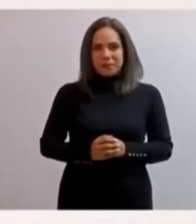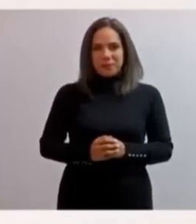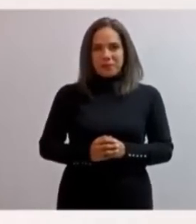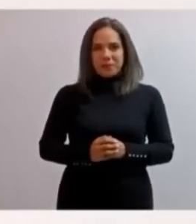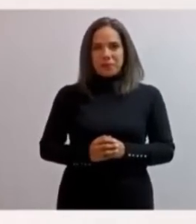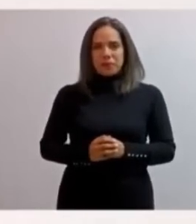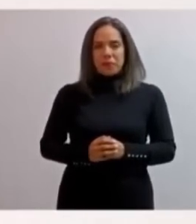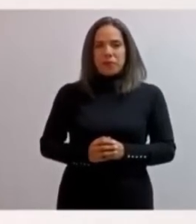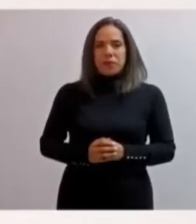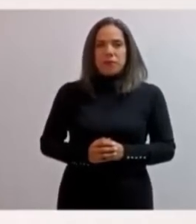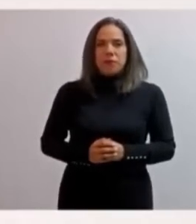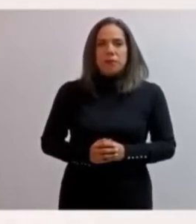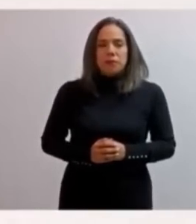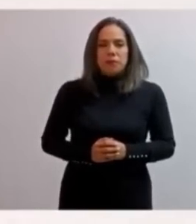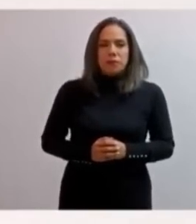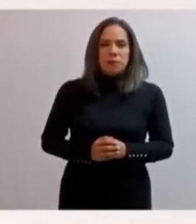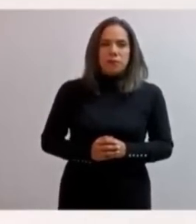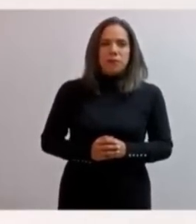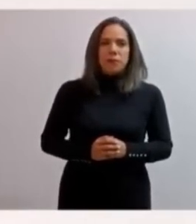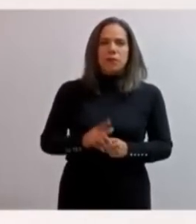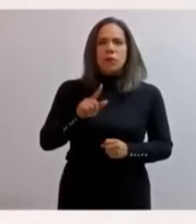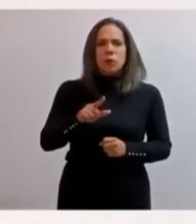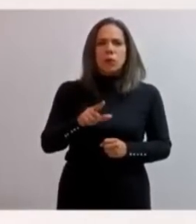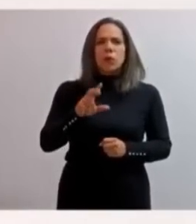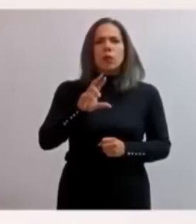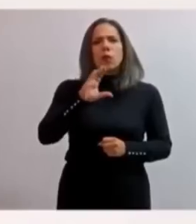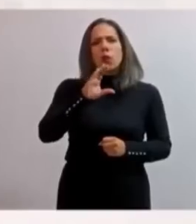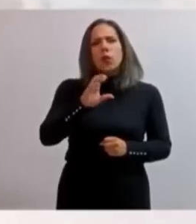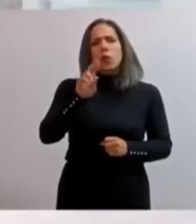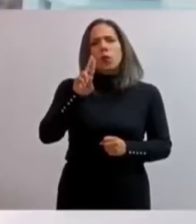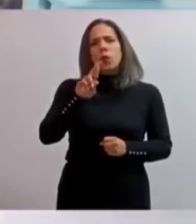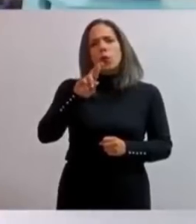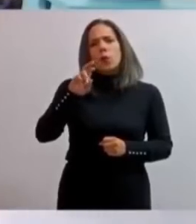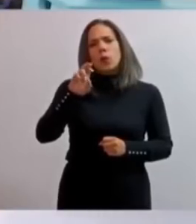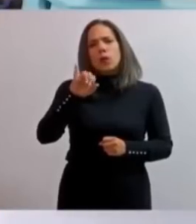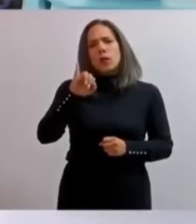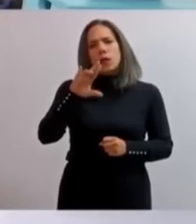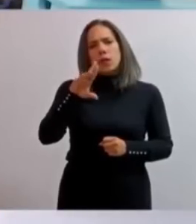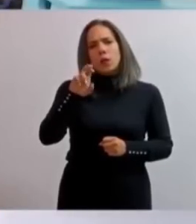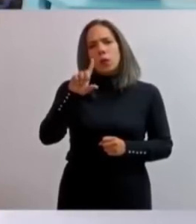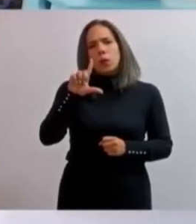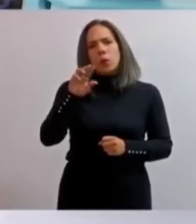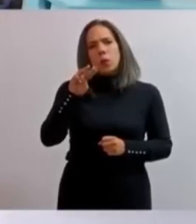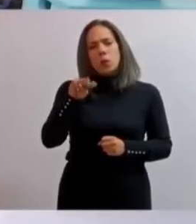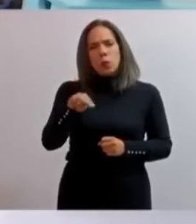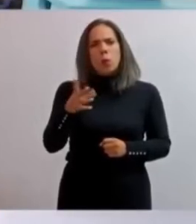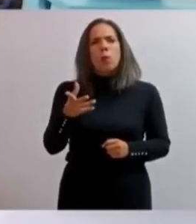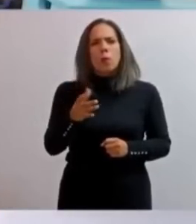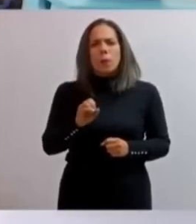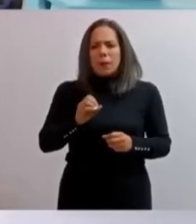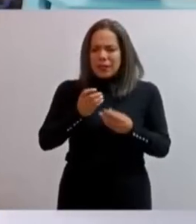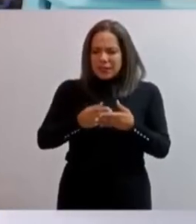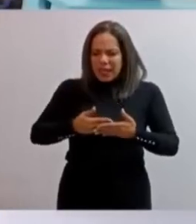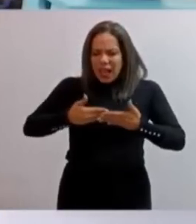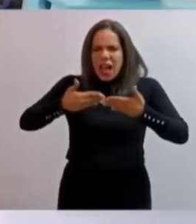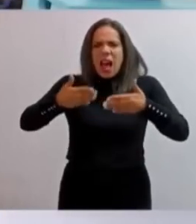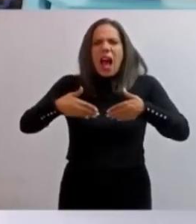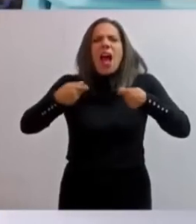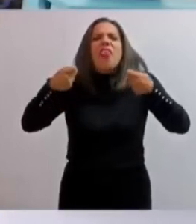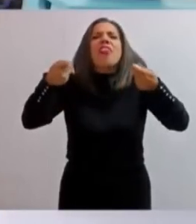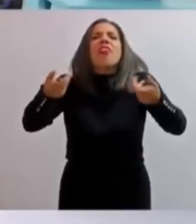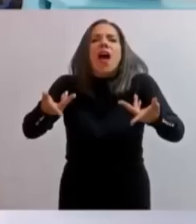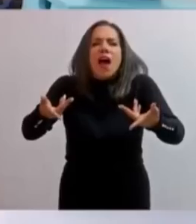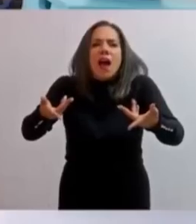Cuando se habla del currículum, se habla de un currículum deliberativo, deliberar el currículum, y tenemos